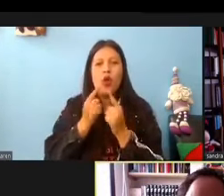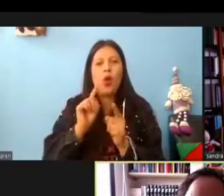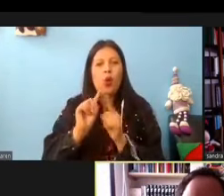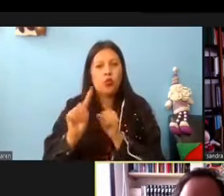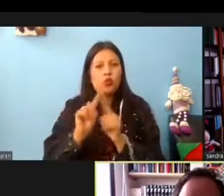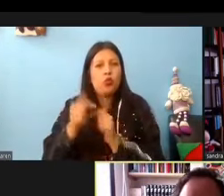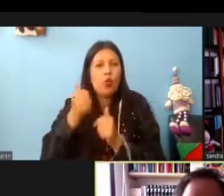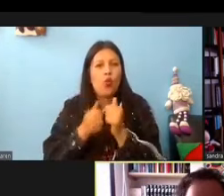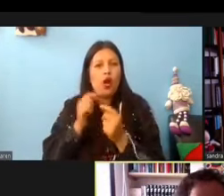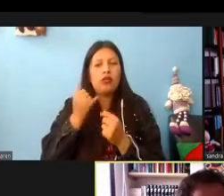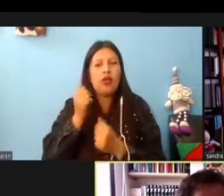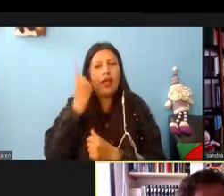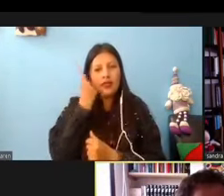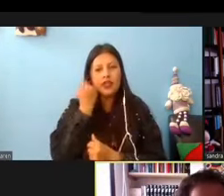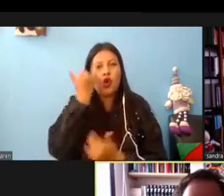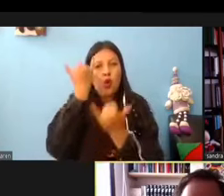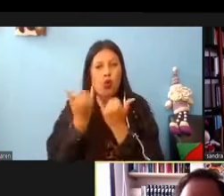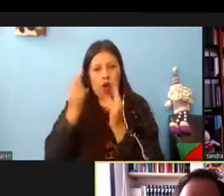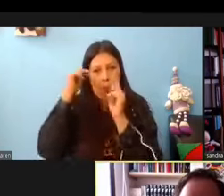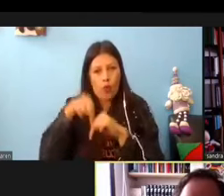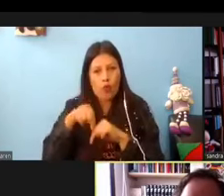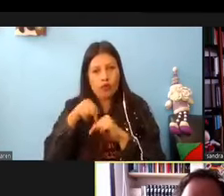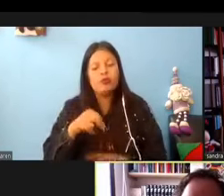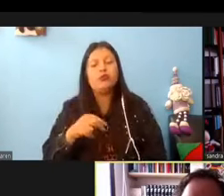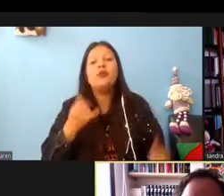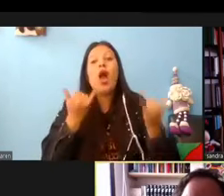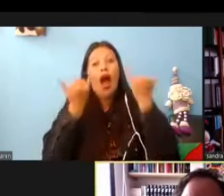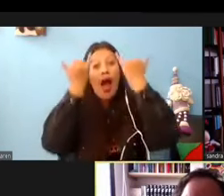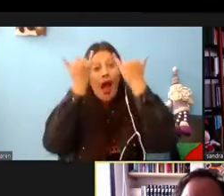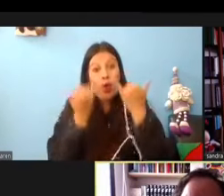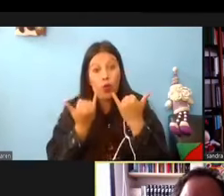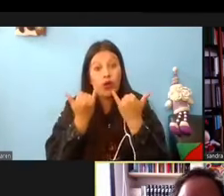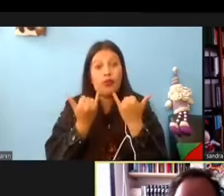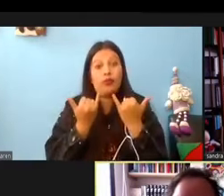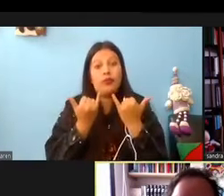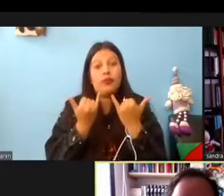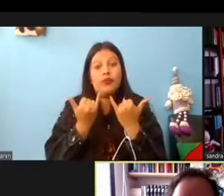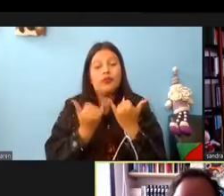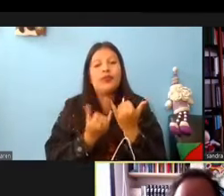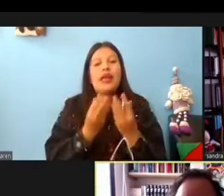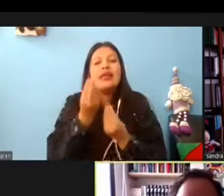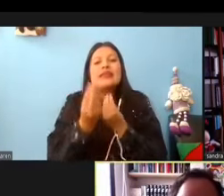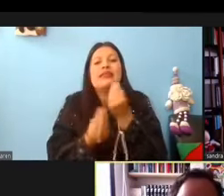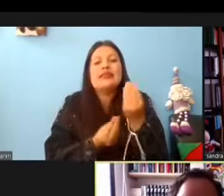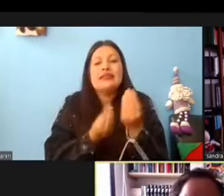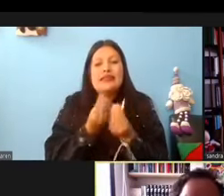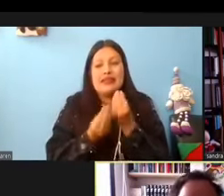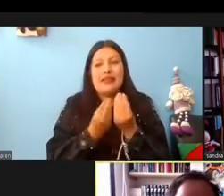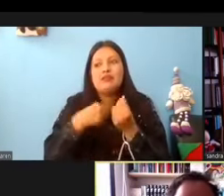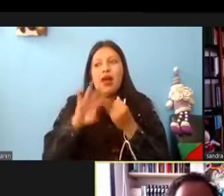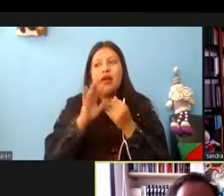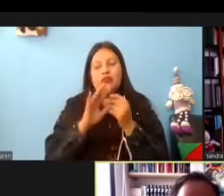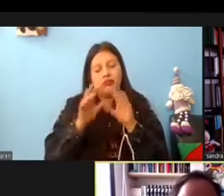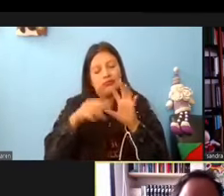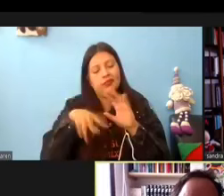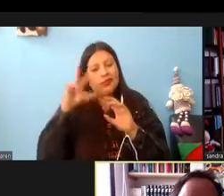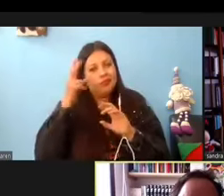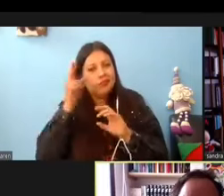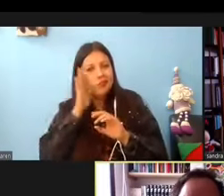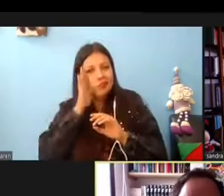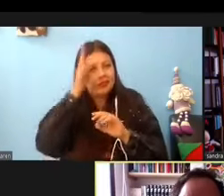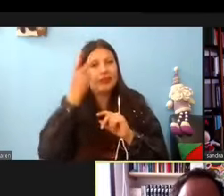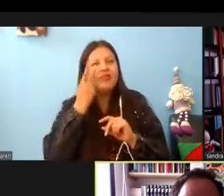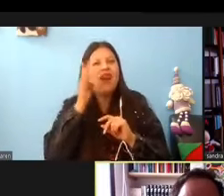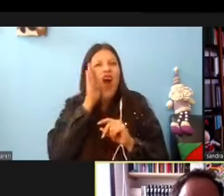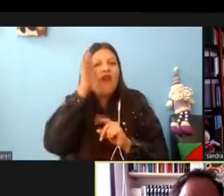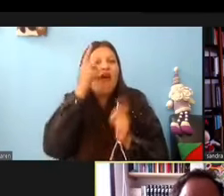de estos dos días de encuentros. La idea es ahora pues, hacer un ejercicio más prospectivo, ¿no? Más mirar